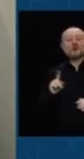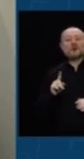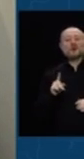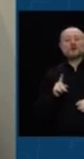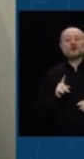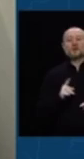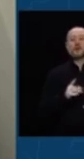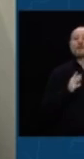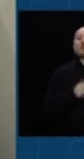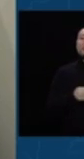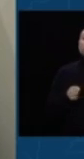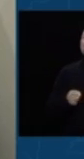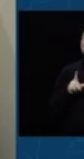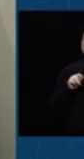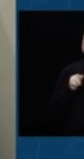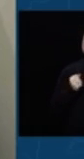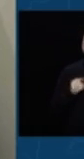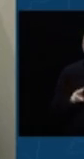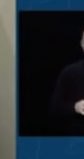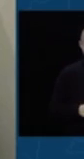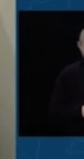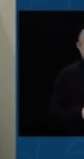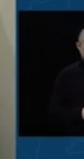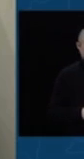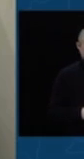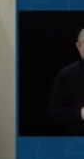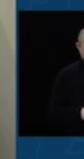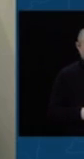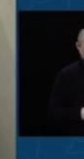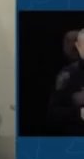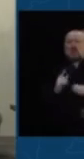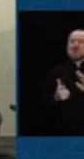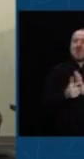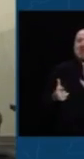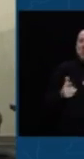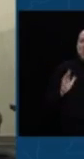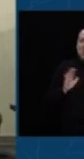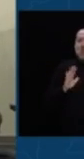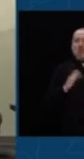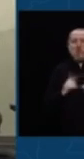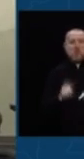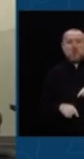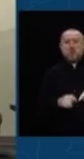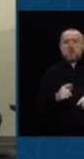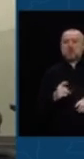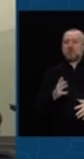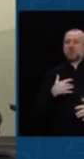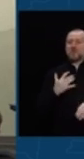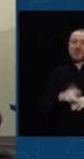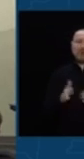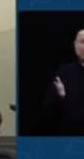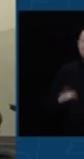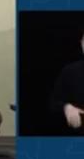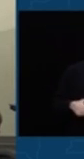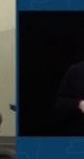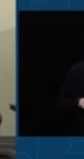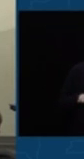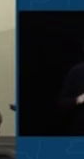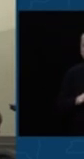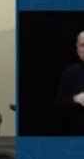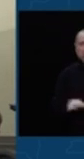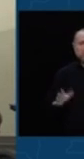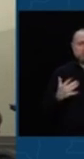especialmente esos estados de donde se ha detectado que provienen la mayoría de las armas de fuego hacia Nueva York. Ella dijo que son exactamente